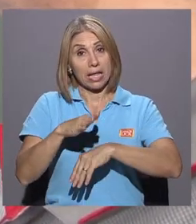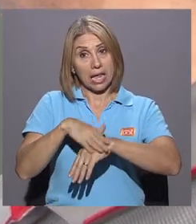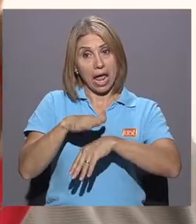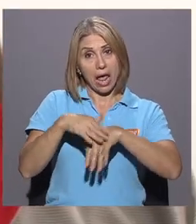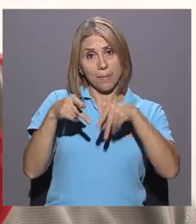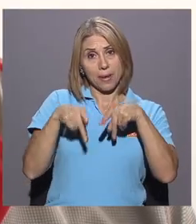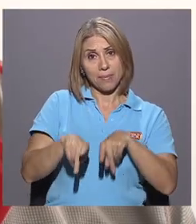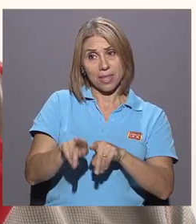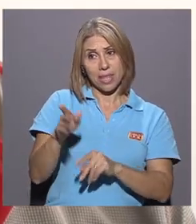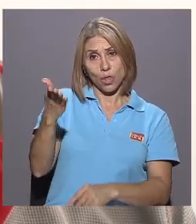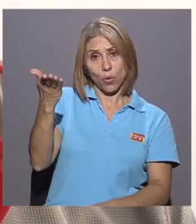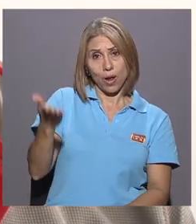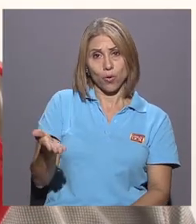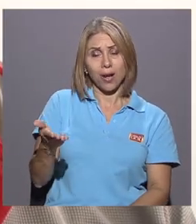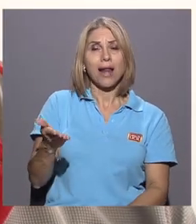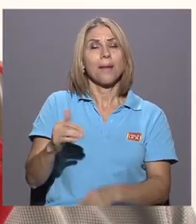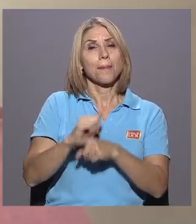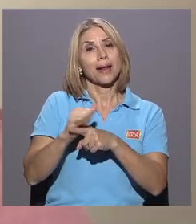Ronald practicar sus